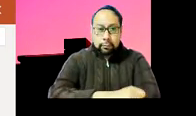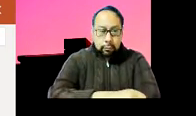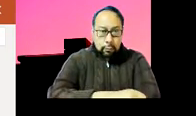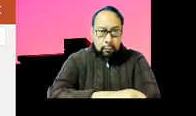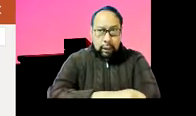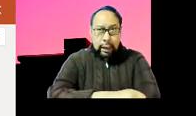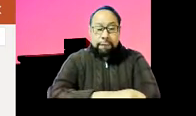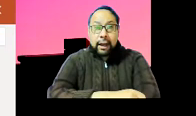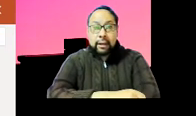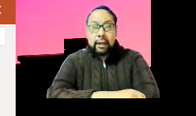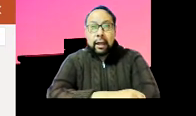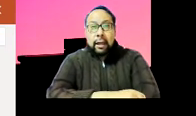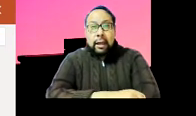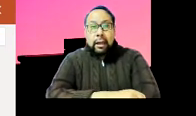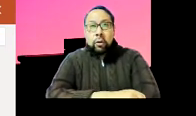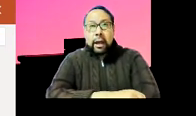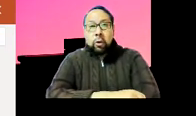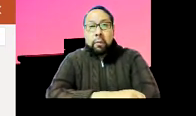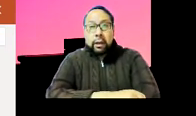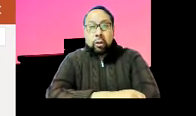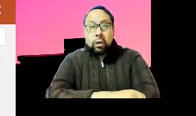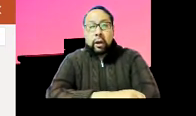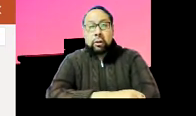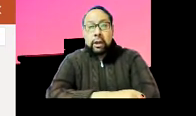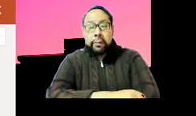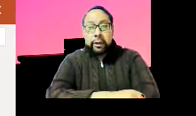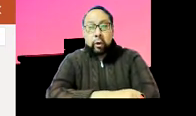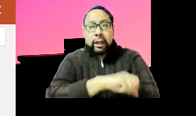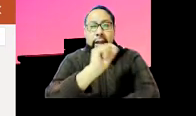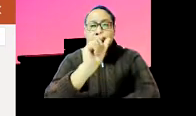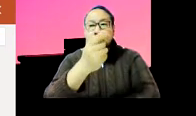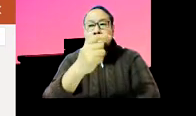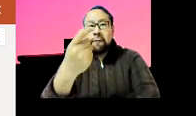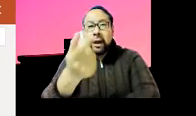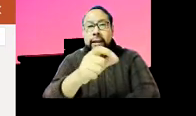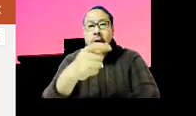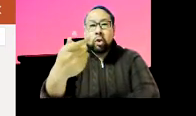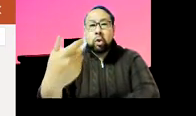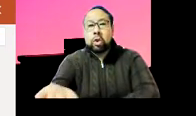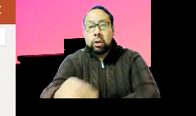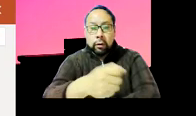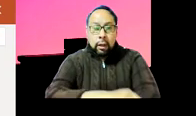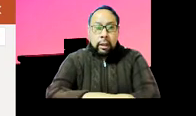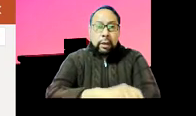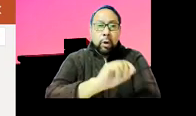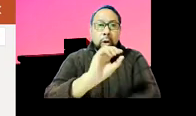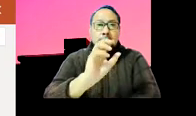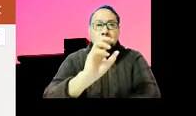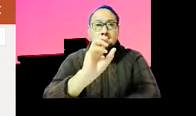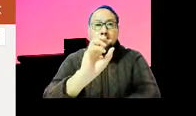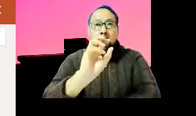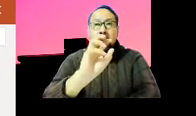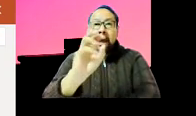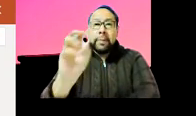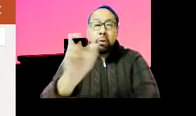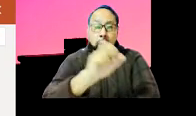mentira. La falacia es un argumento, es un razonamiento que tiene alguna falla de construcción y por lo